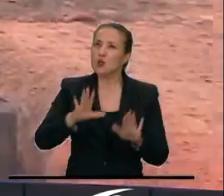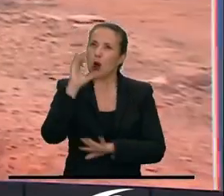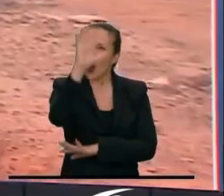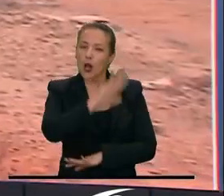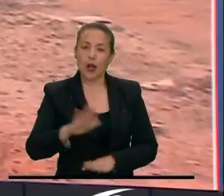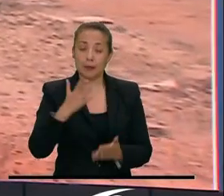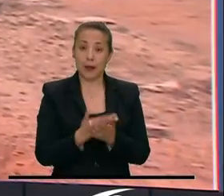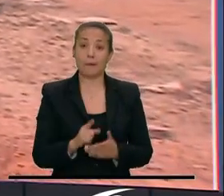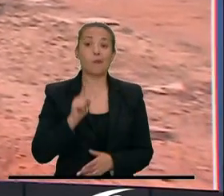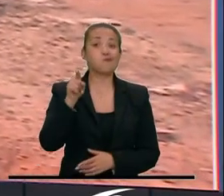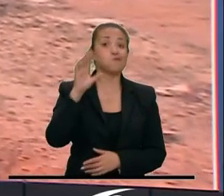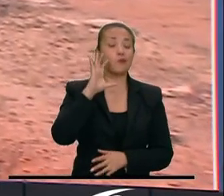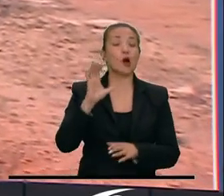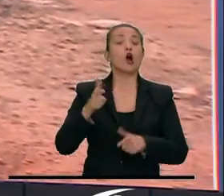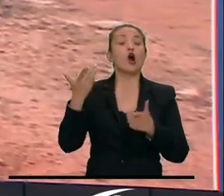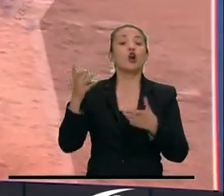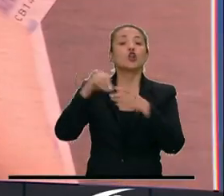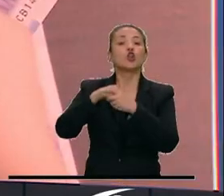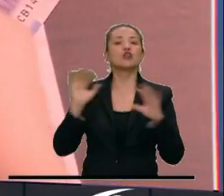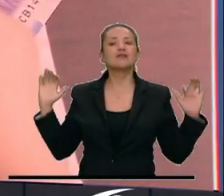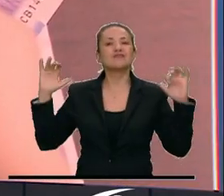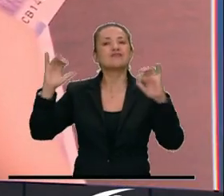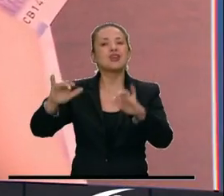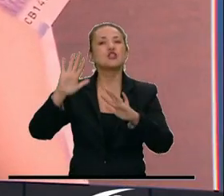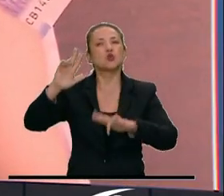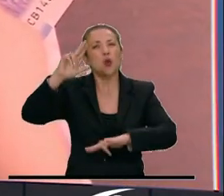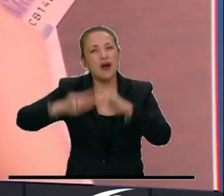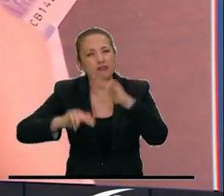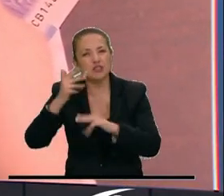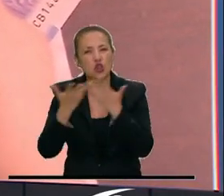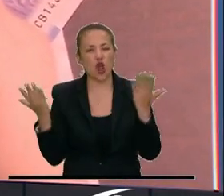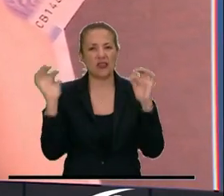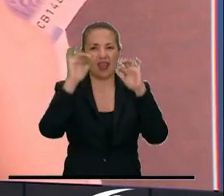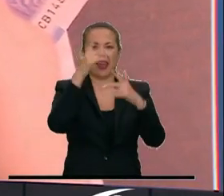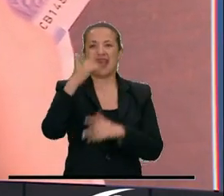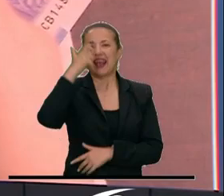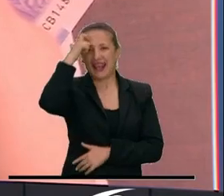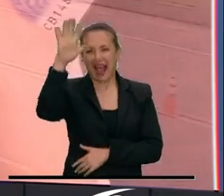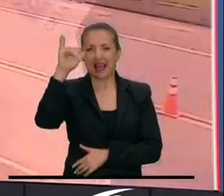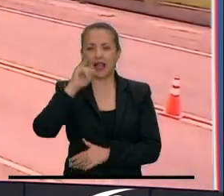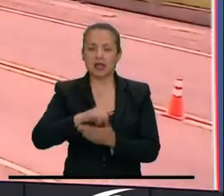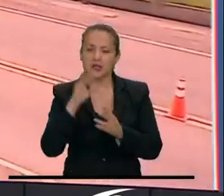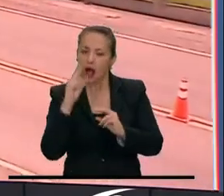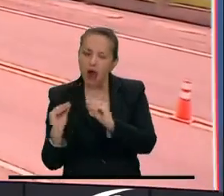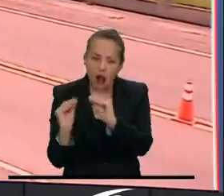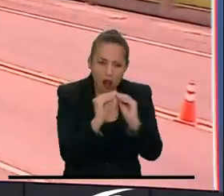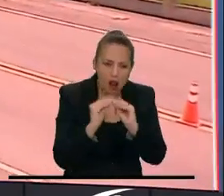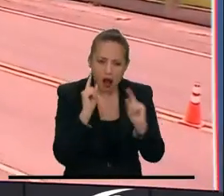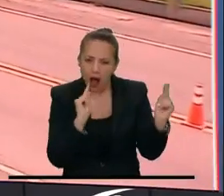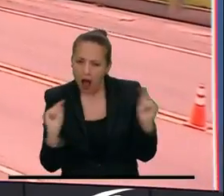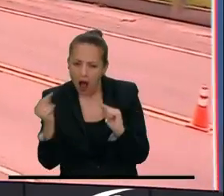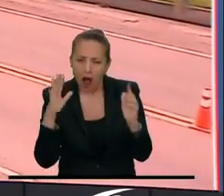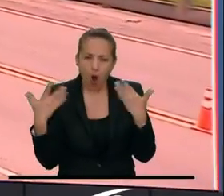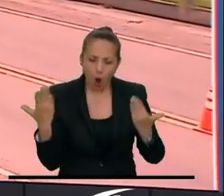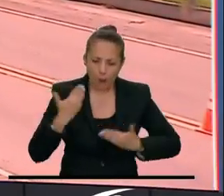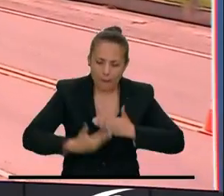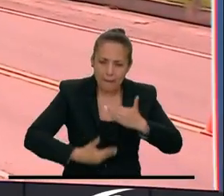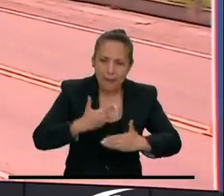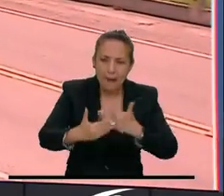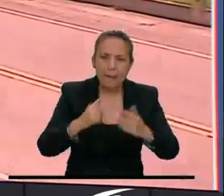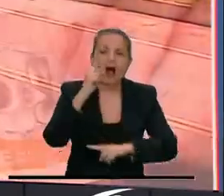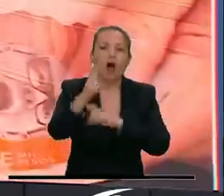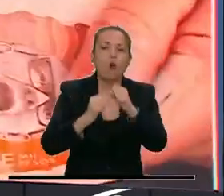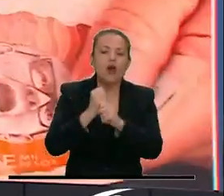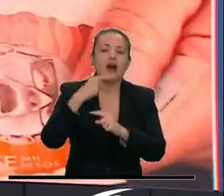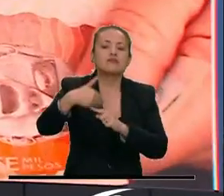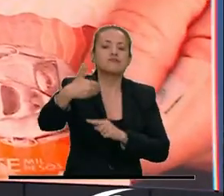En el Congreso Nacional de la Infraestructura que se desarrolla en Cartagena, se discutió la hoja de ruta que plantea el Gobierno Nacional para los próximos años con